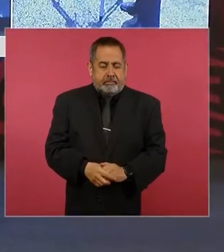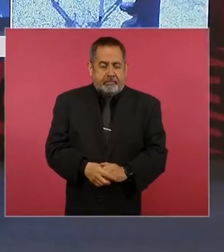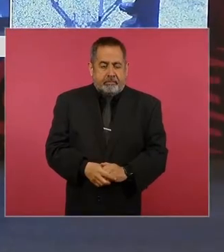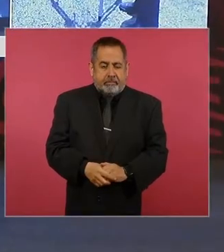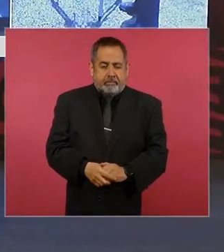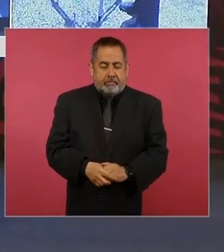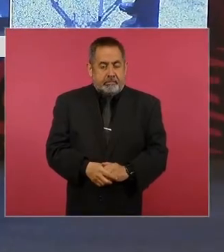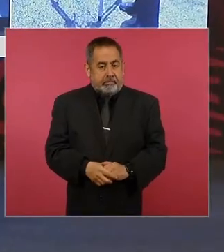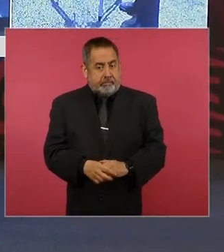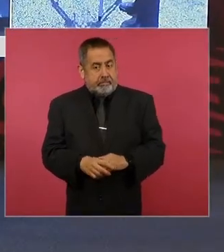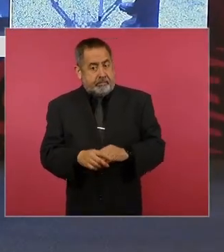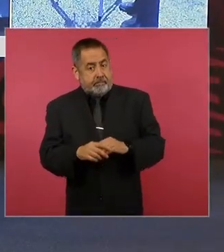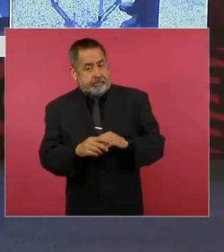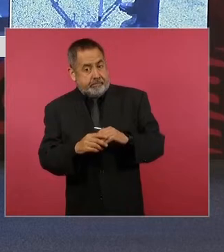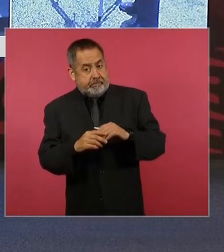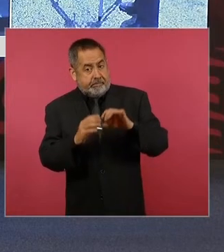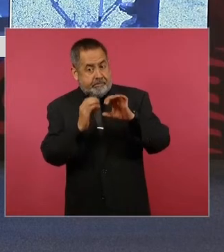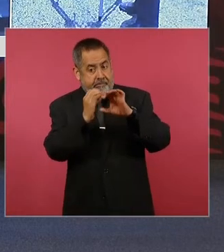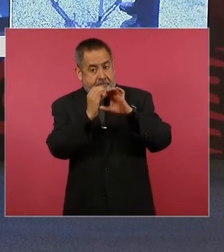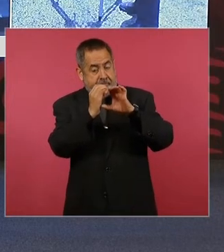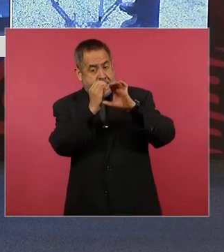alinean esto